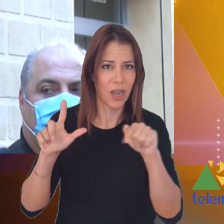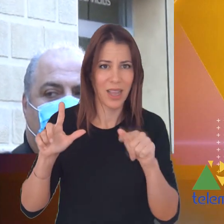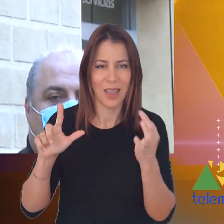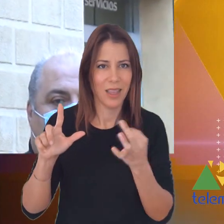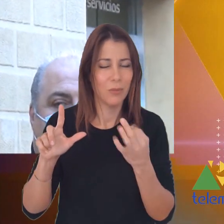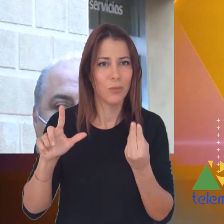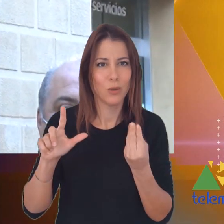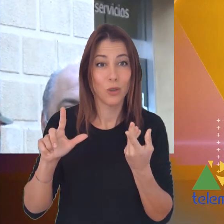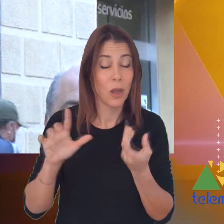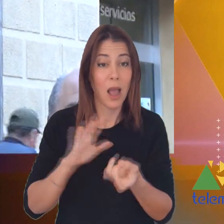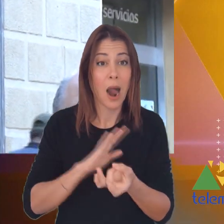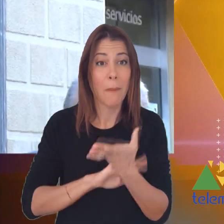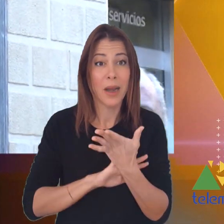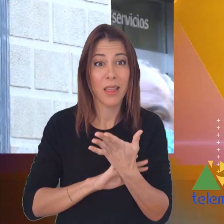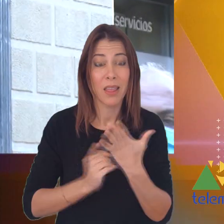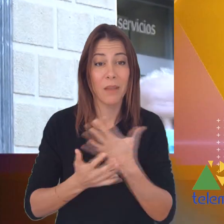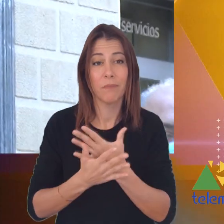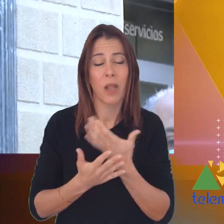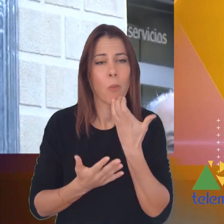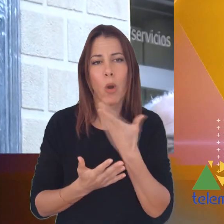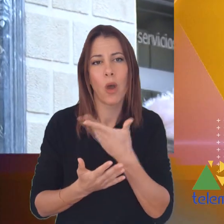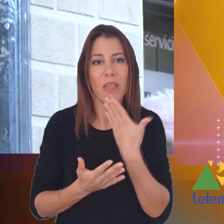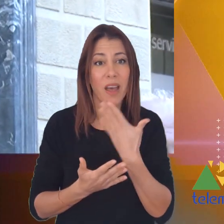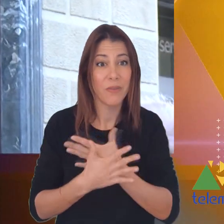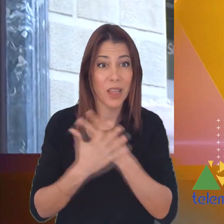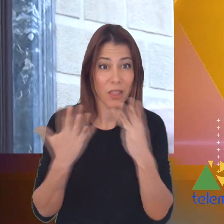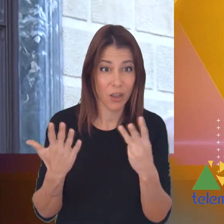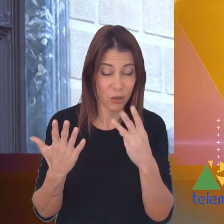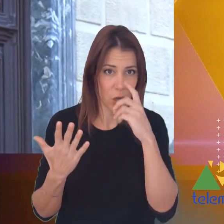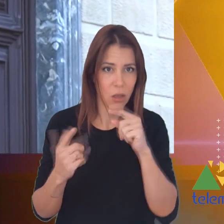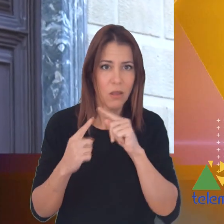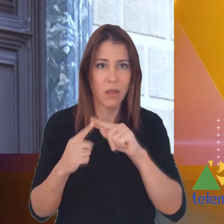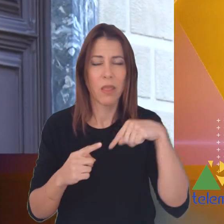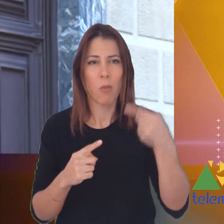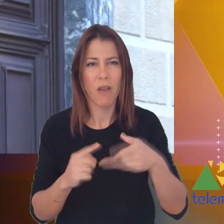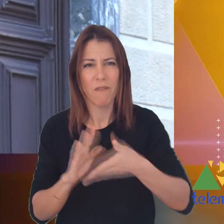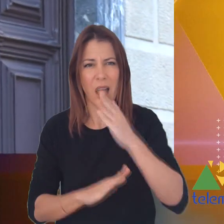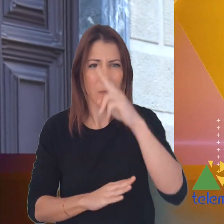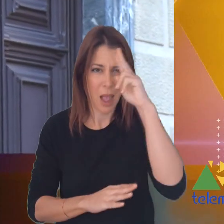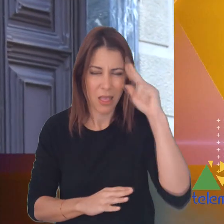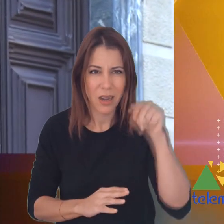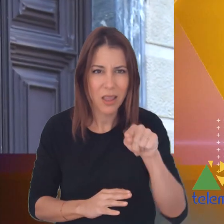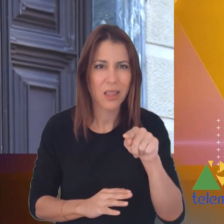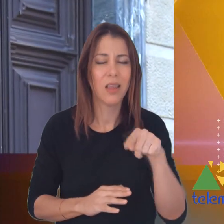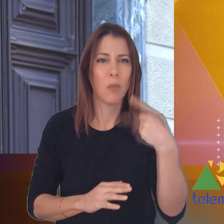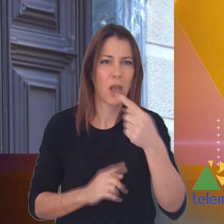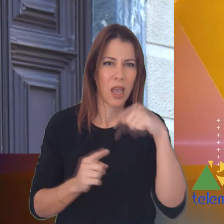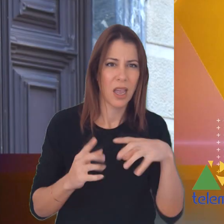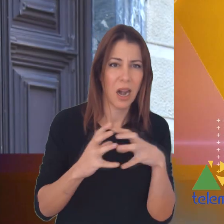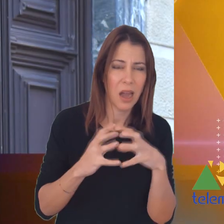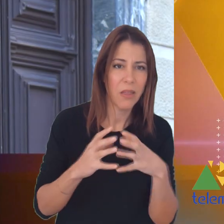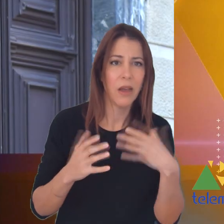desde que aparece con 18 años en el Colegio Bartolomé Santiago, después se va a Madrid, Bartolomé Santiago en Granada, se ve que